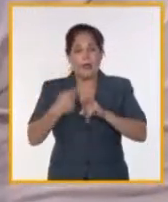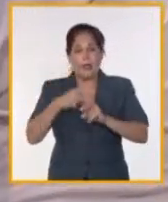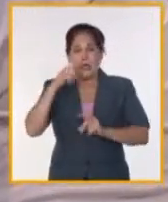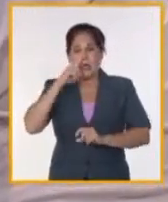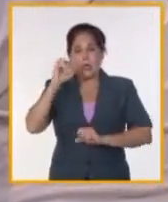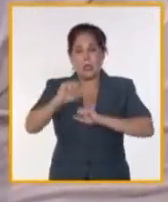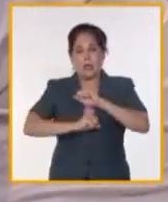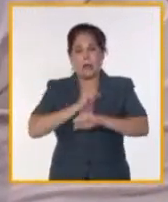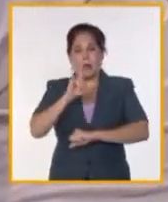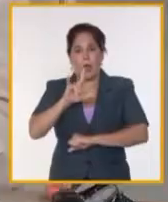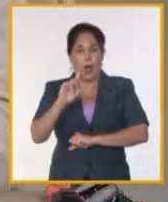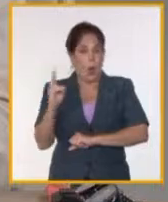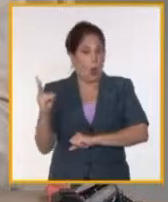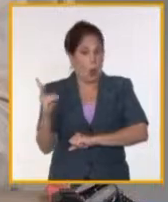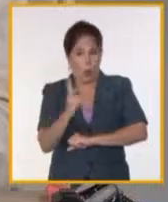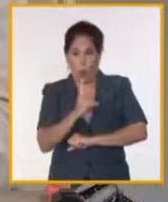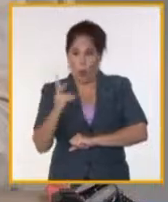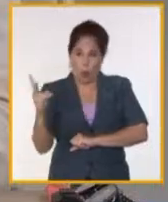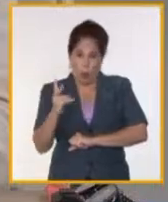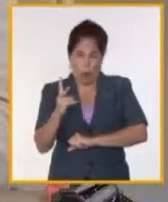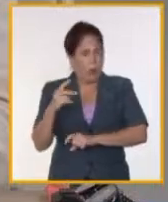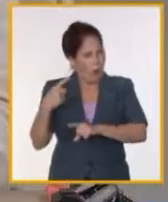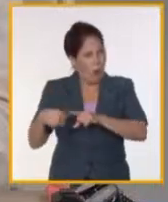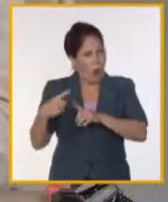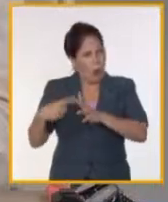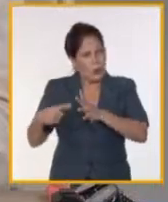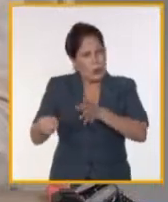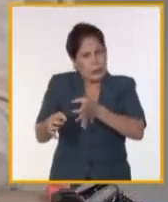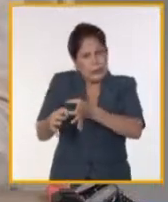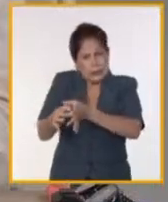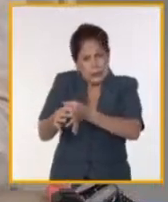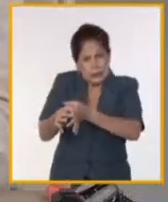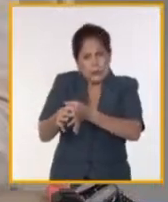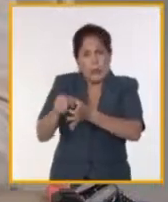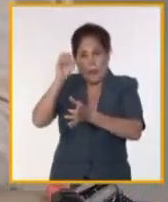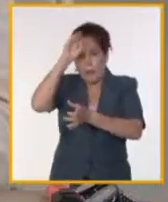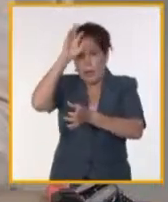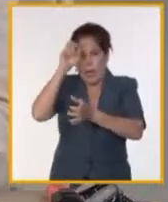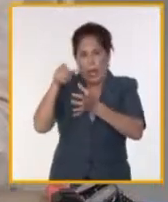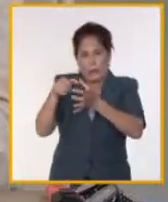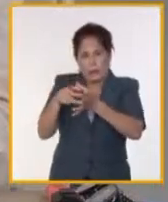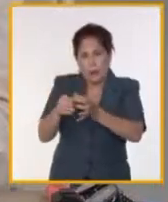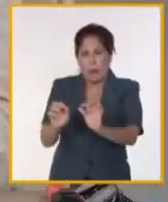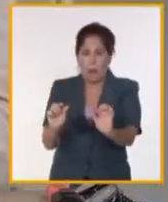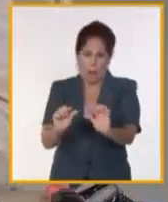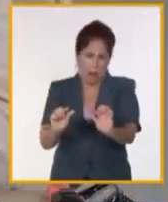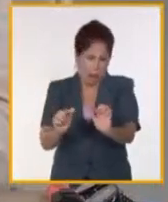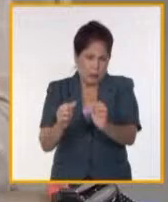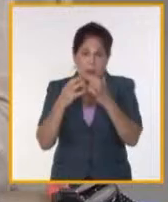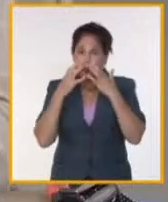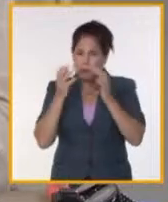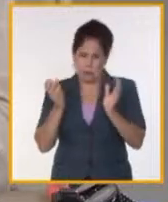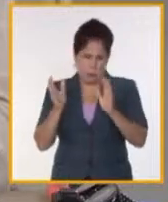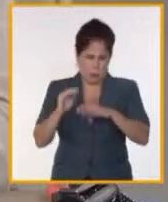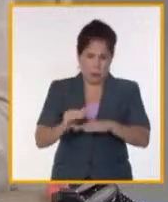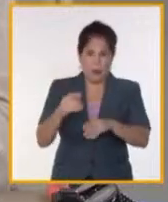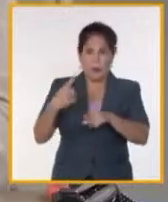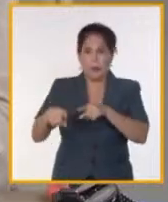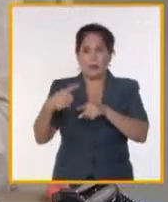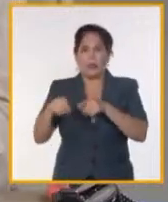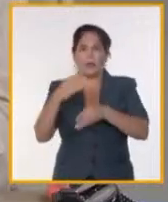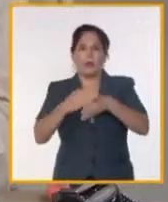el cobre, se explotaba el níquel y también habían otros pequeños recursos minerales de menor importancia, fundamentalmente materiales de